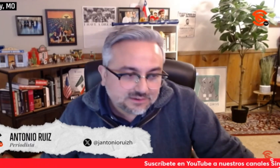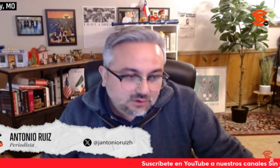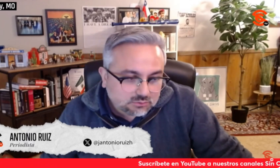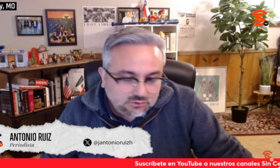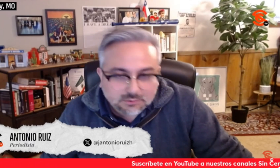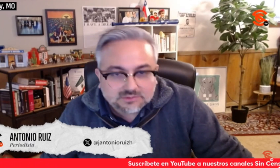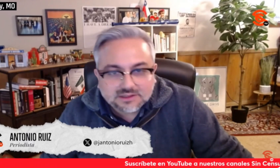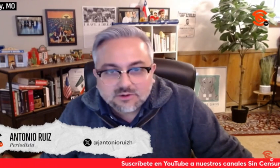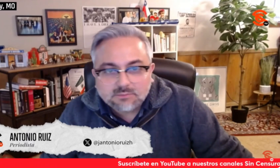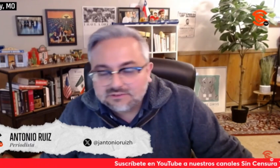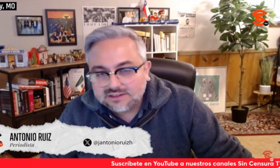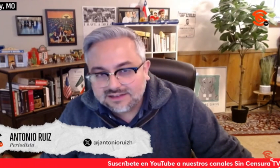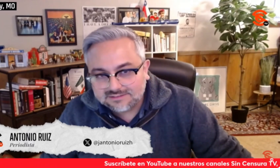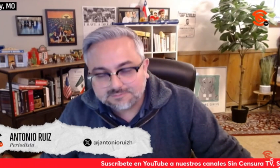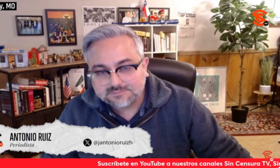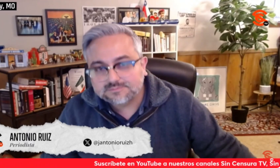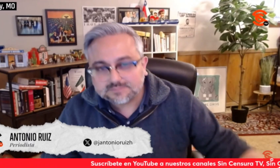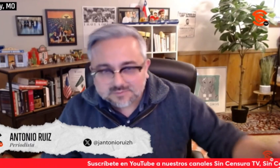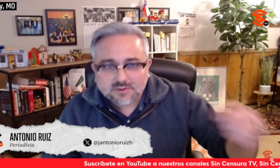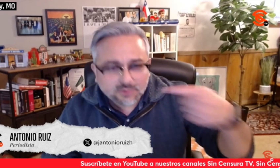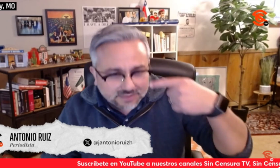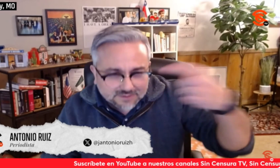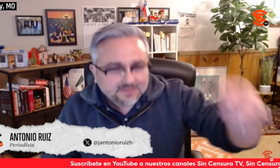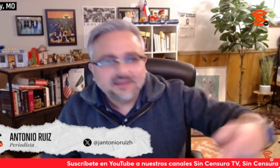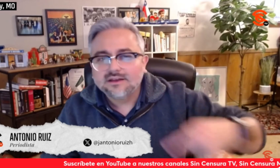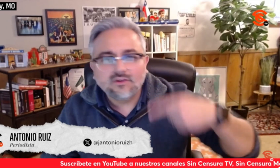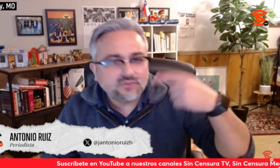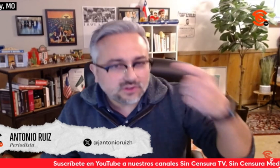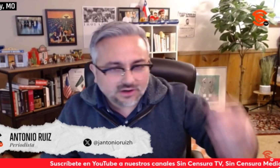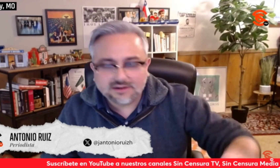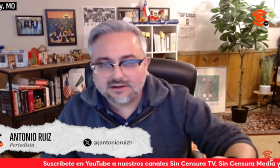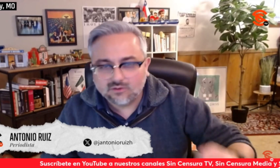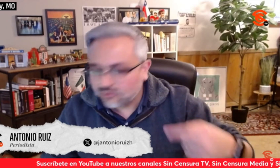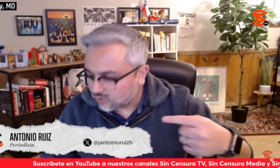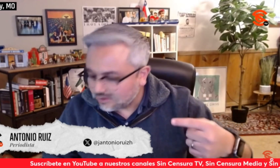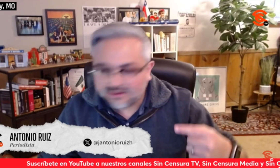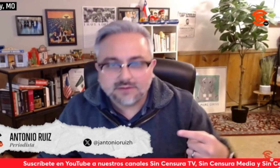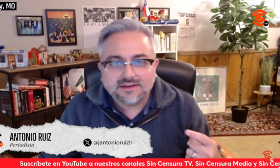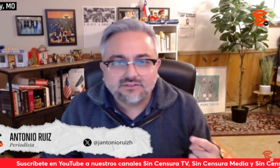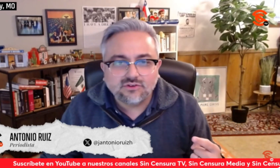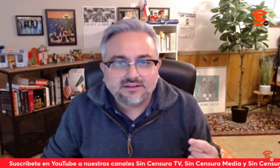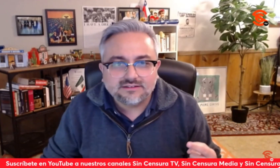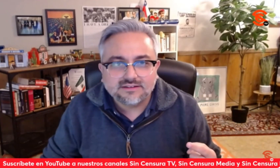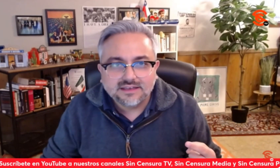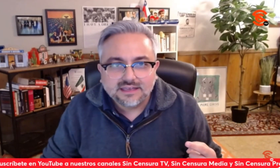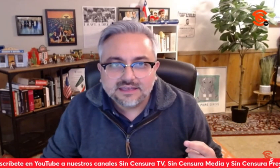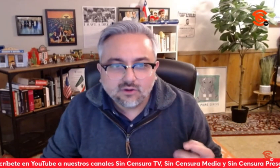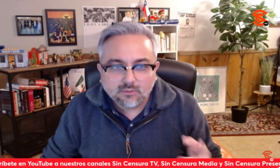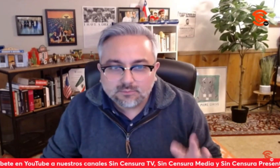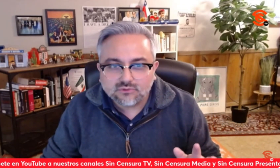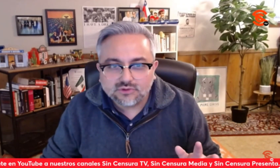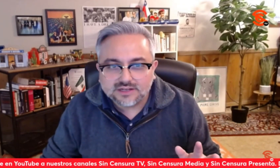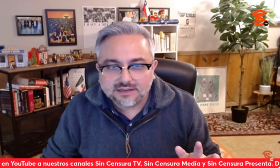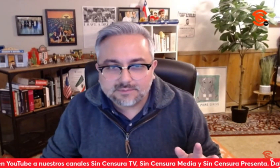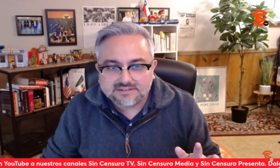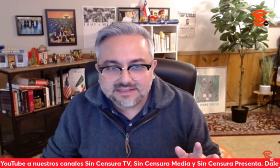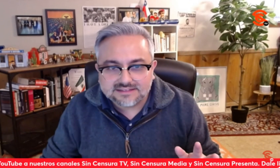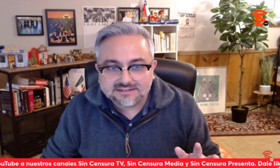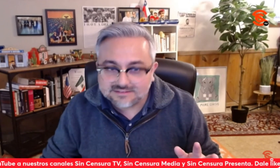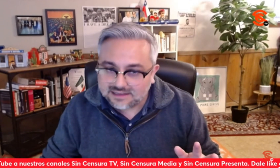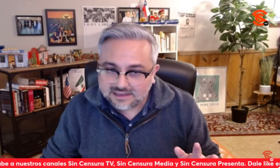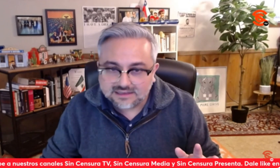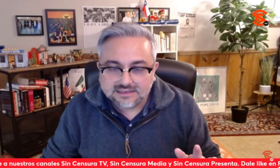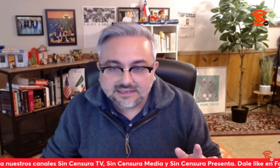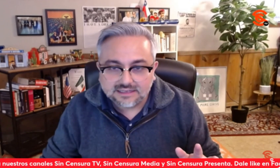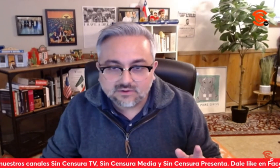Pues dice, no, pues no vamos a dar ni un paso atrás. Pero mire, continuaron las recriminaciones. Llegó un punto en el que el